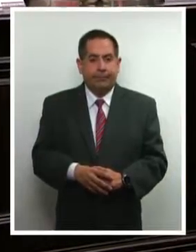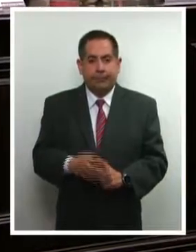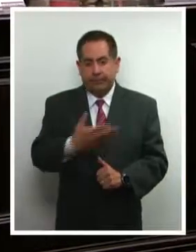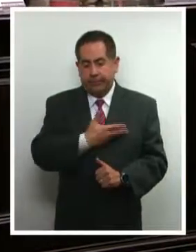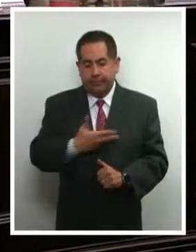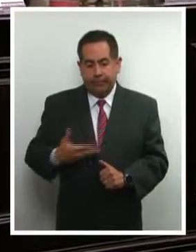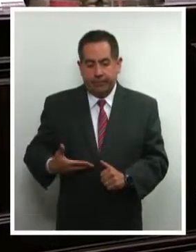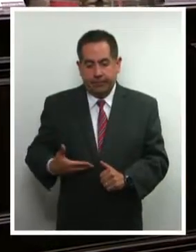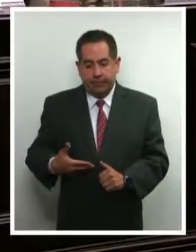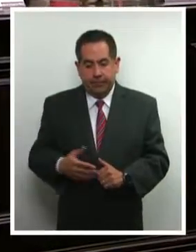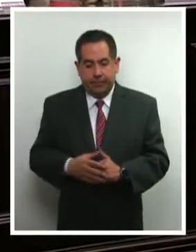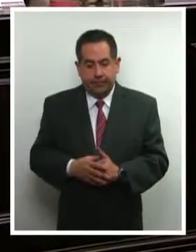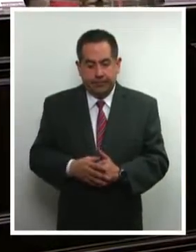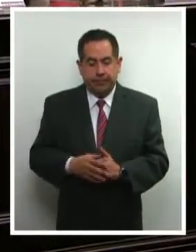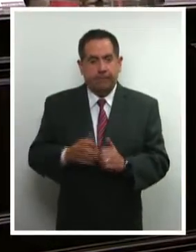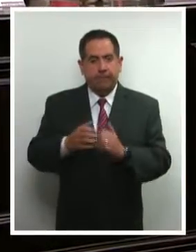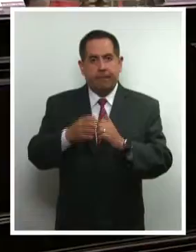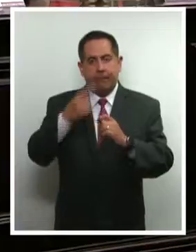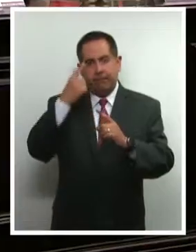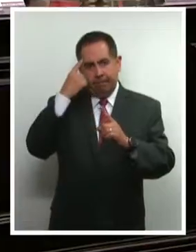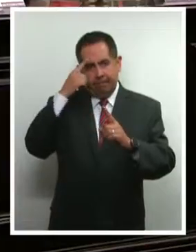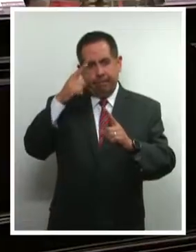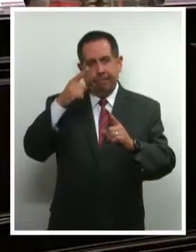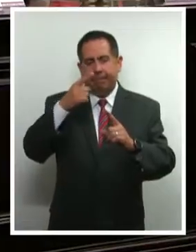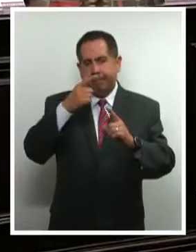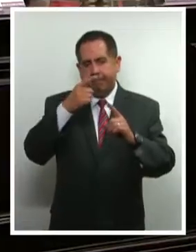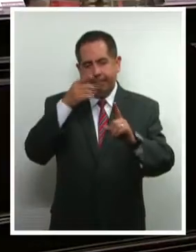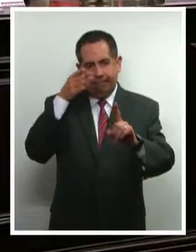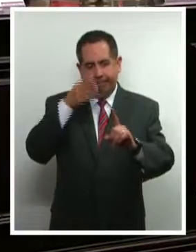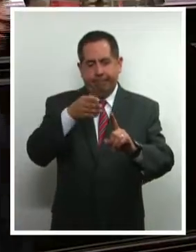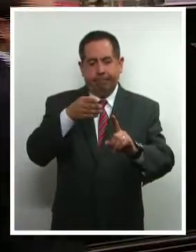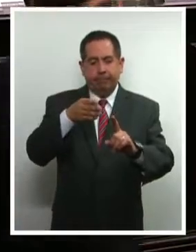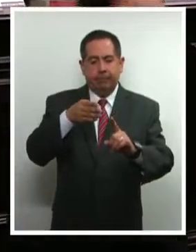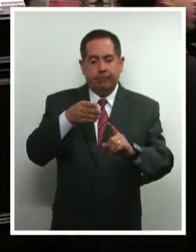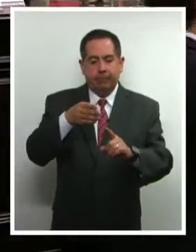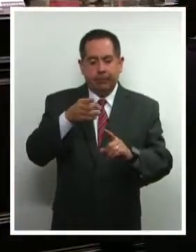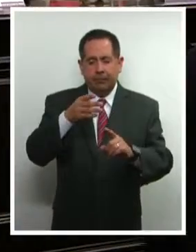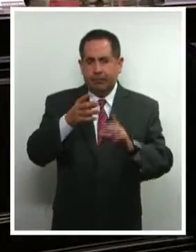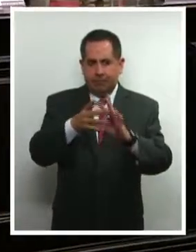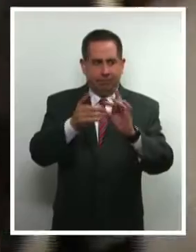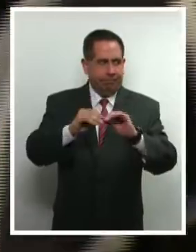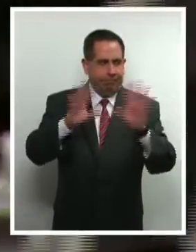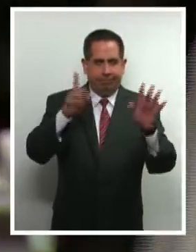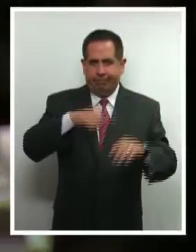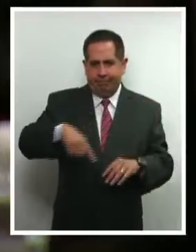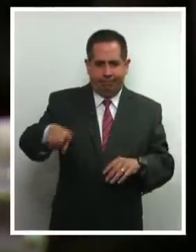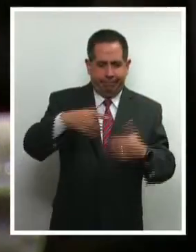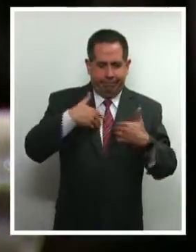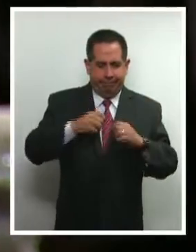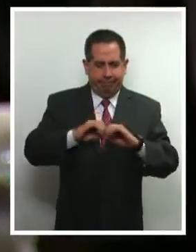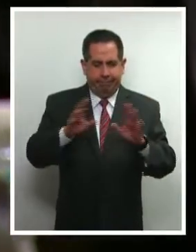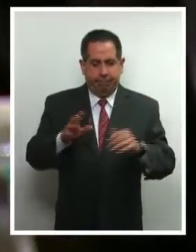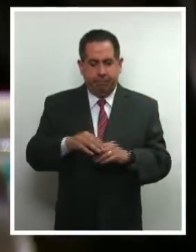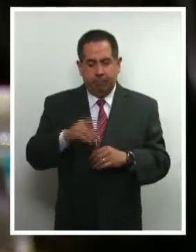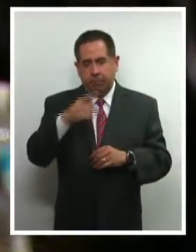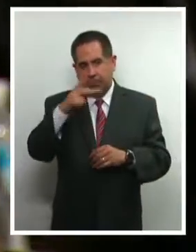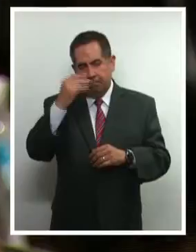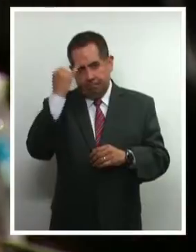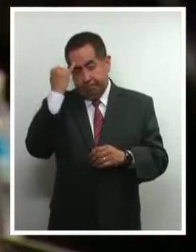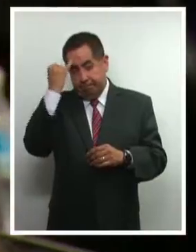Presidente, con el propósito de que se pudiera ilustrar a la Asamblea con su